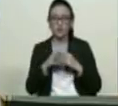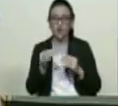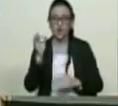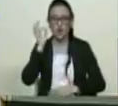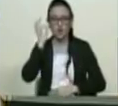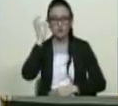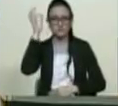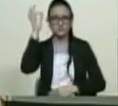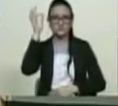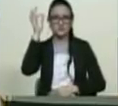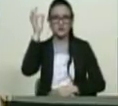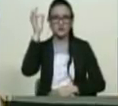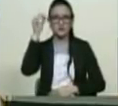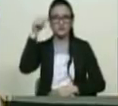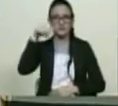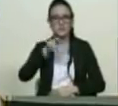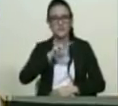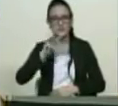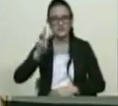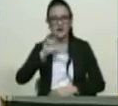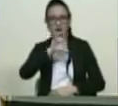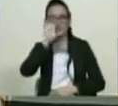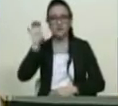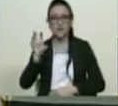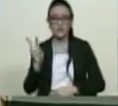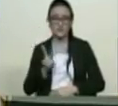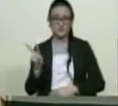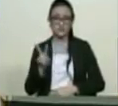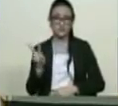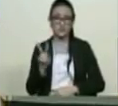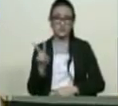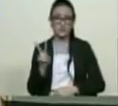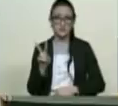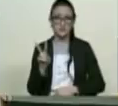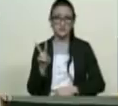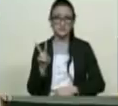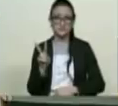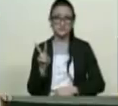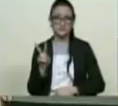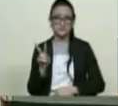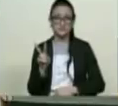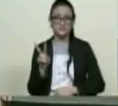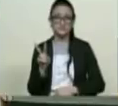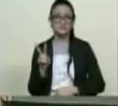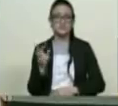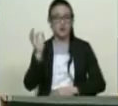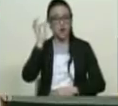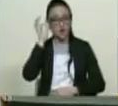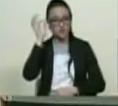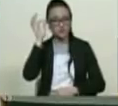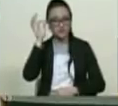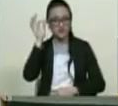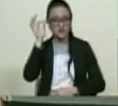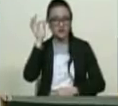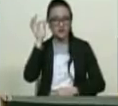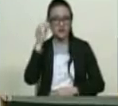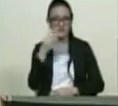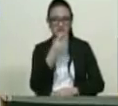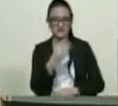consejos legislativos de los 23 estados del país y para concejales de